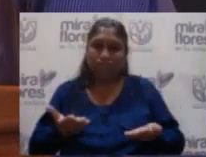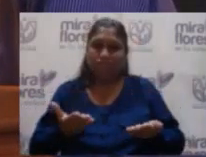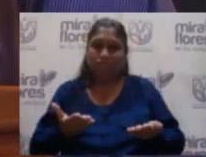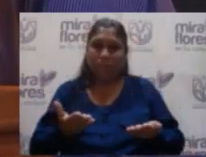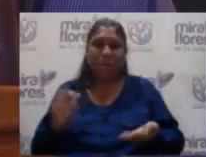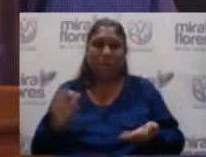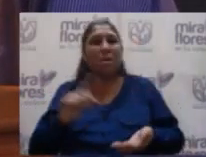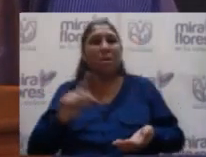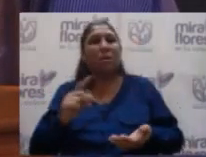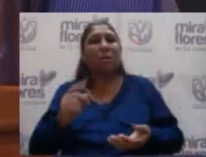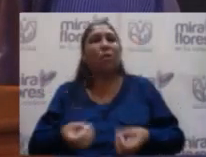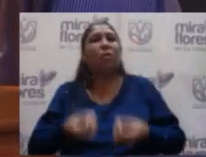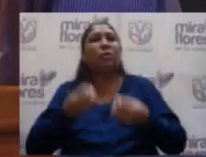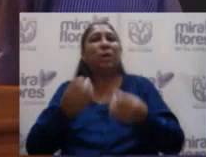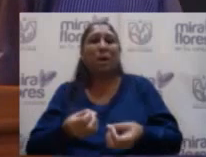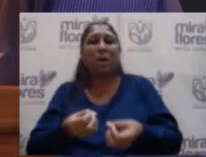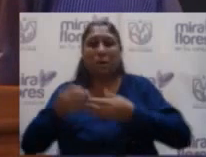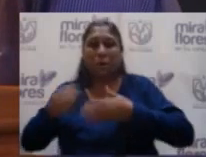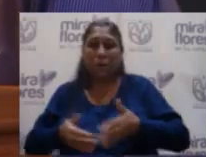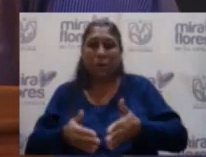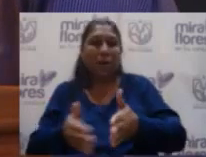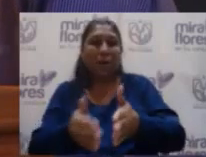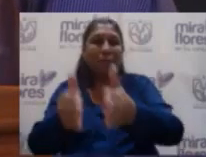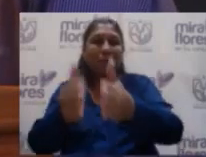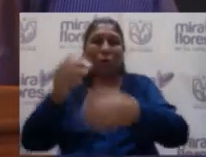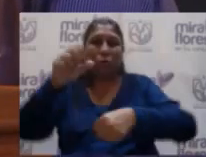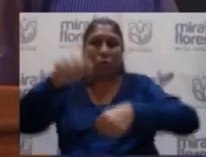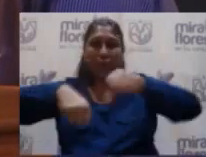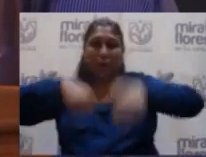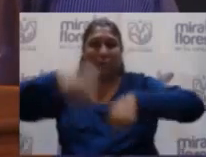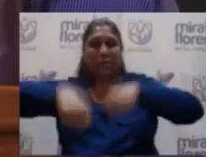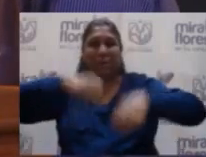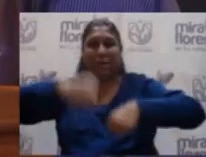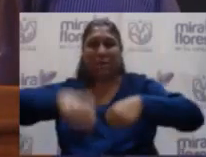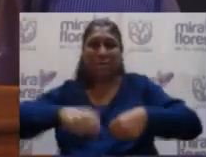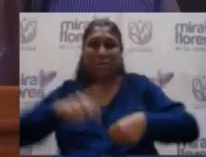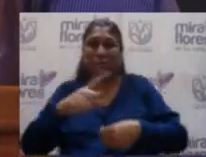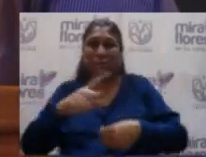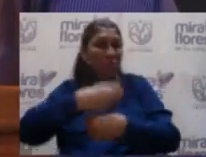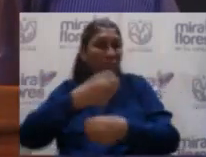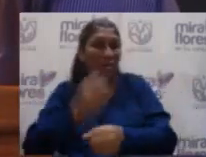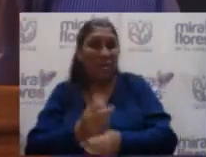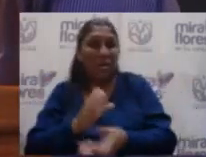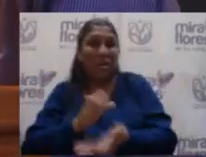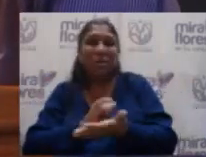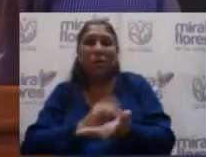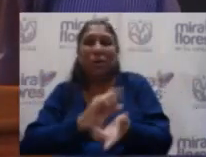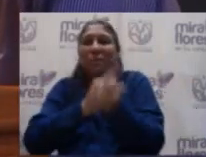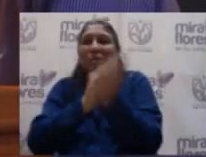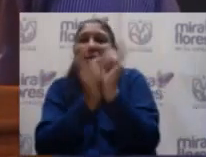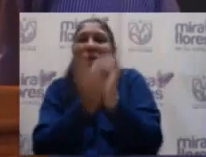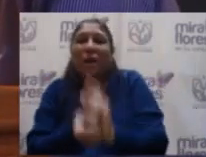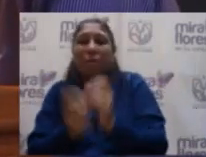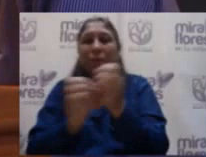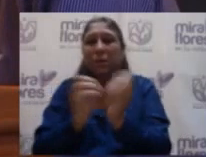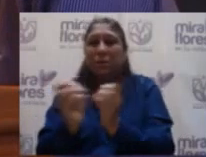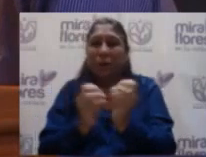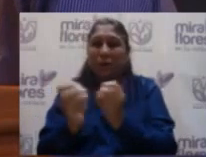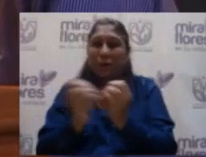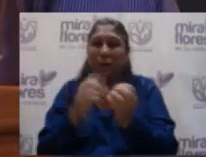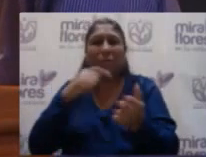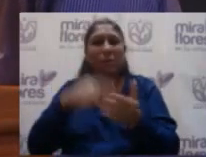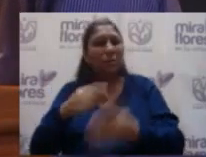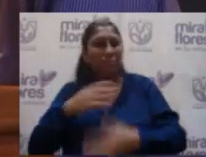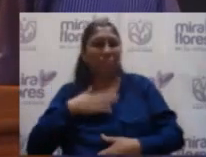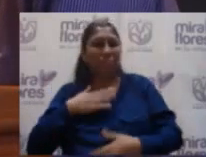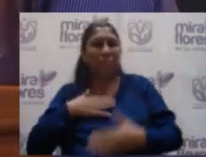no se hagan ciclovías, que no se creen ciclovías, sino que se adapten ciclovías. Ese es mi